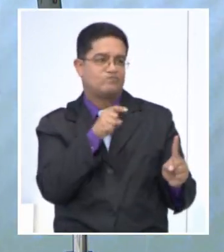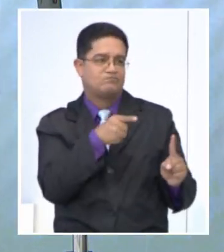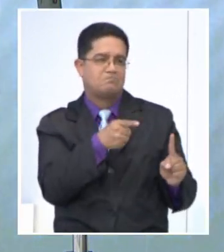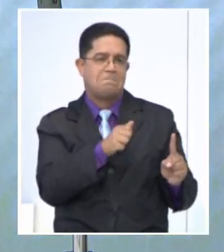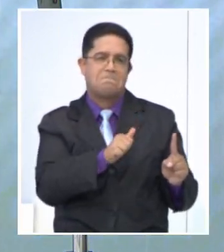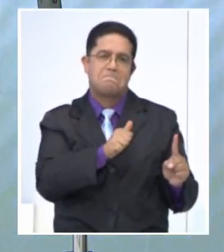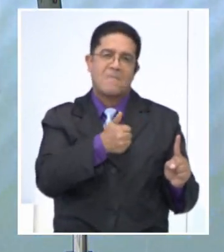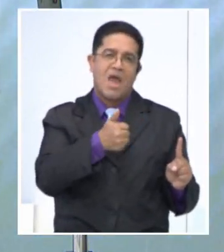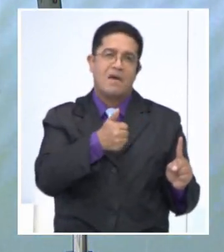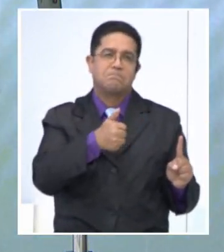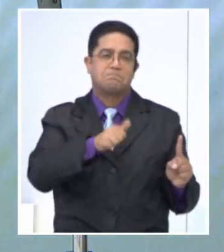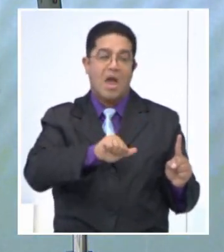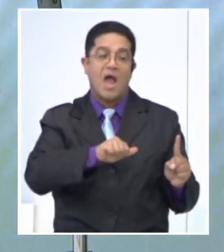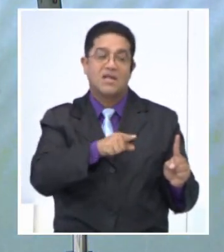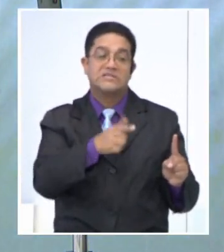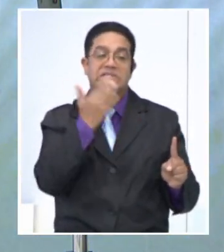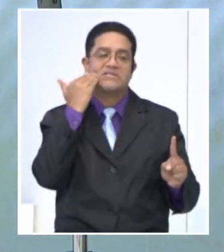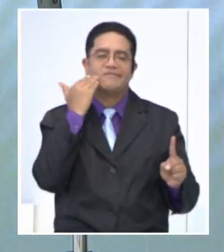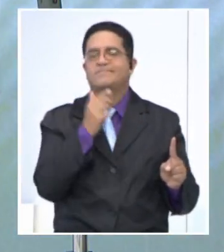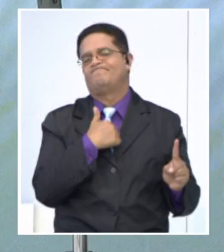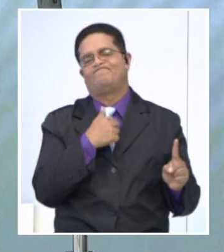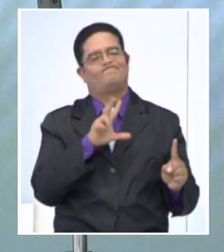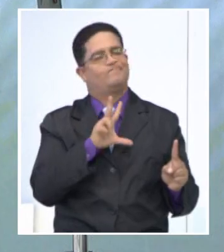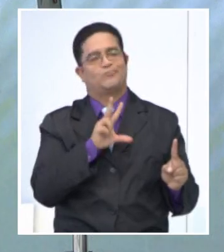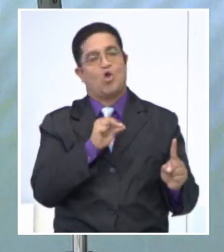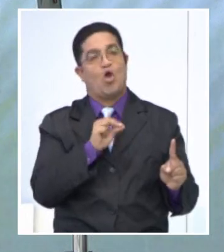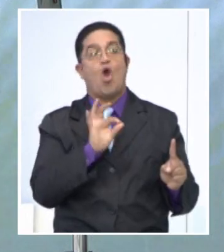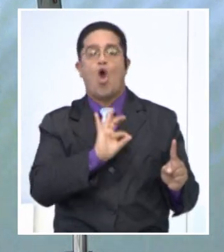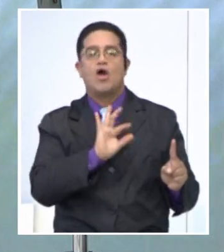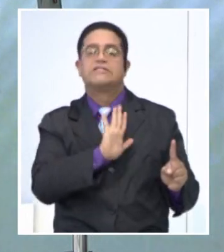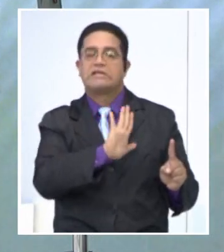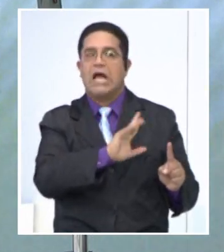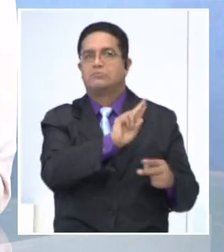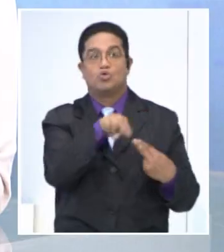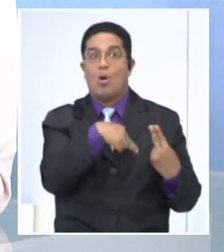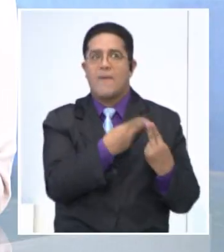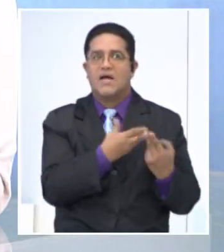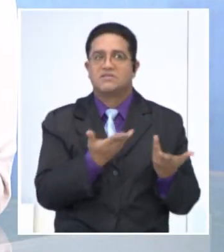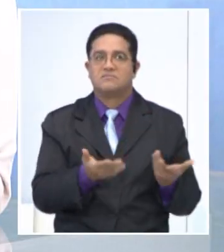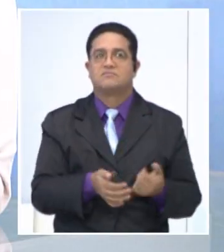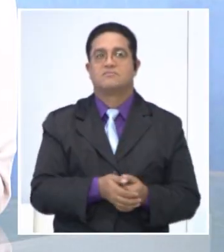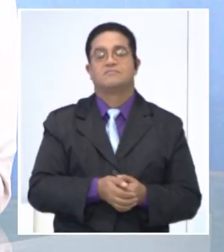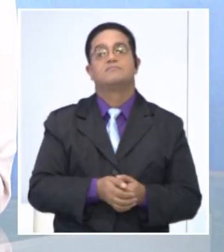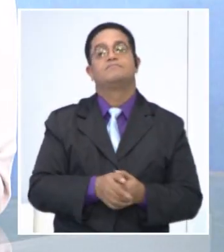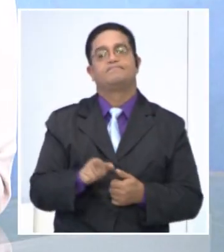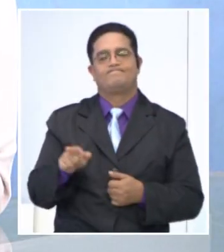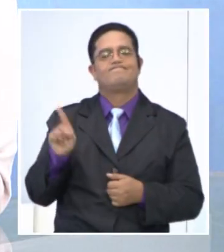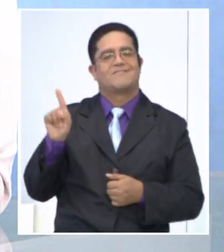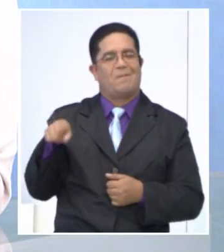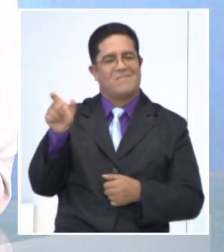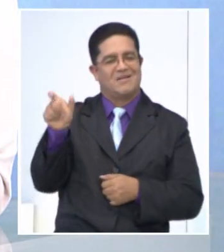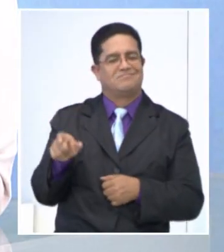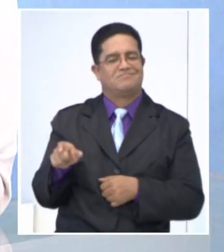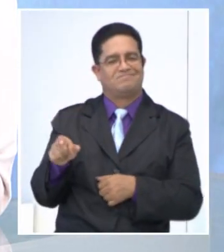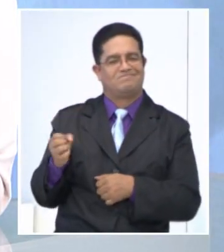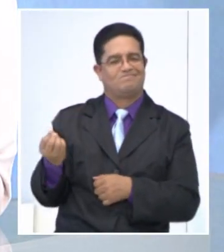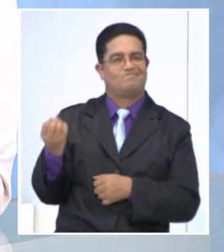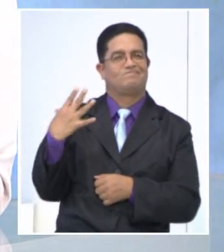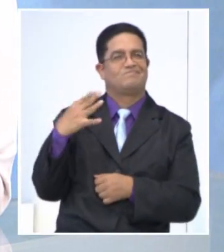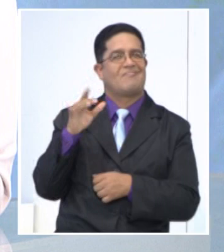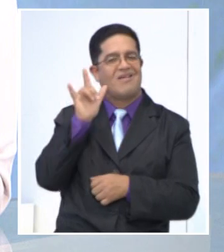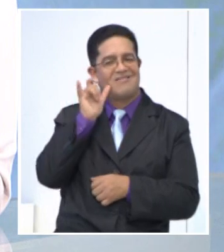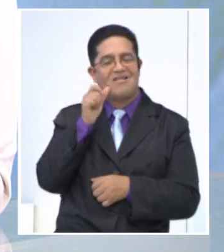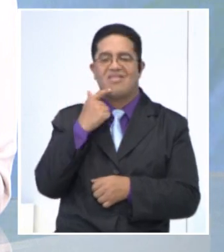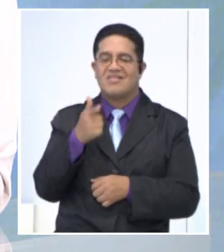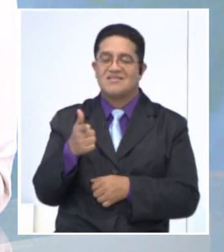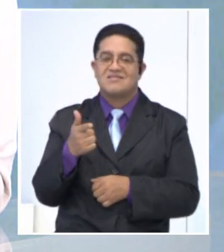y lo que no, y saber decir no o decir ya basta. Por supuesto, justamente Madrid Peroso nos dice, ¿por qué tanto a mandar